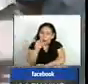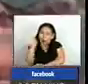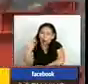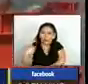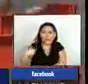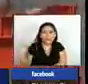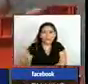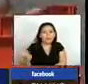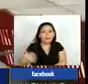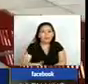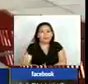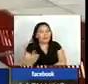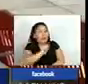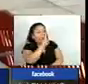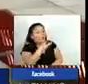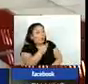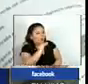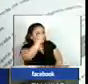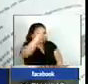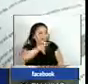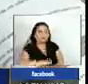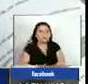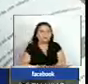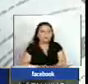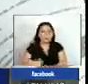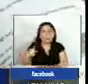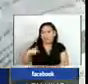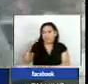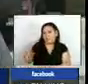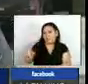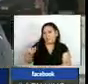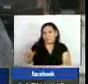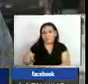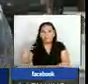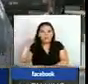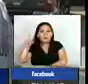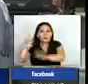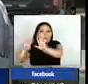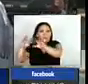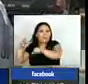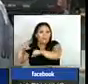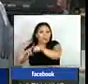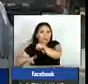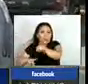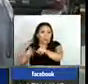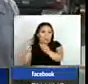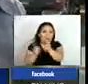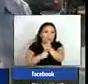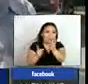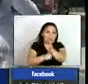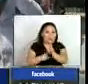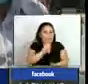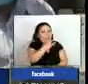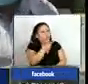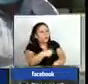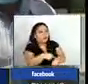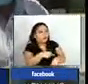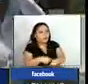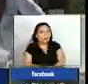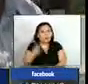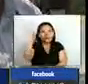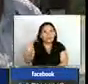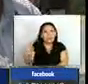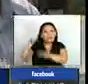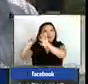ahorita. ¿Y cuánto vale un tanque de esto? En alquiler tengo 190. ¿Ese es alquiler y para cuánto tiempo es? Para siete